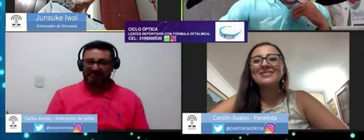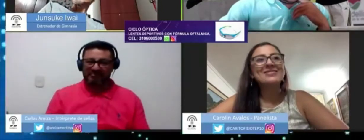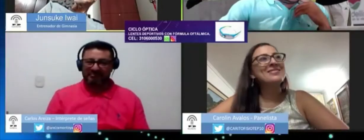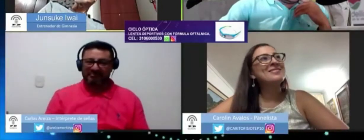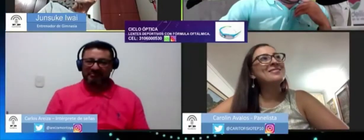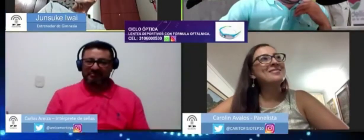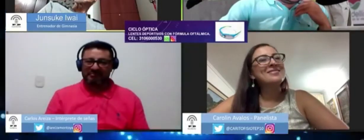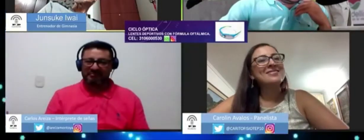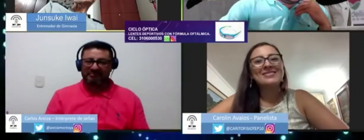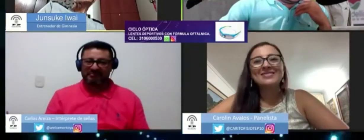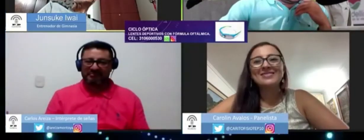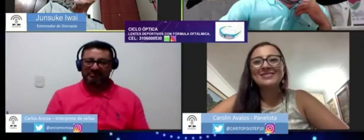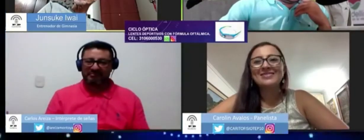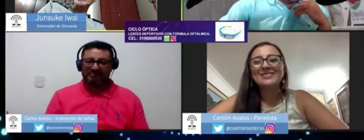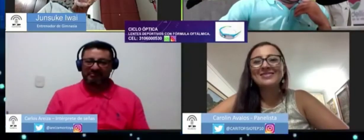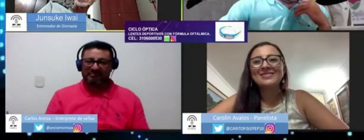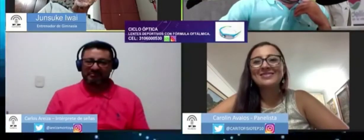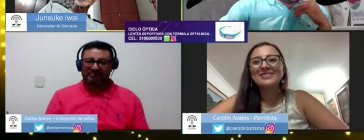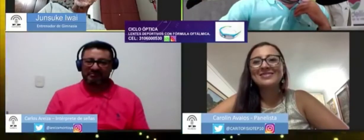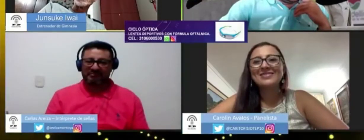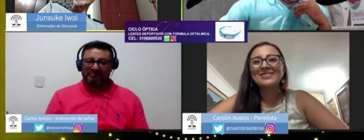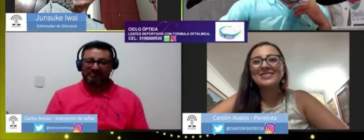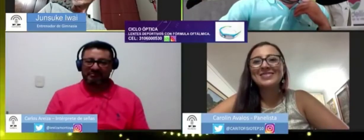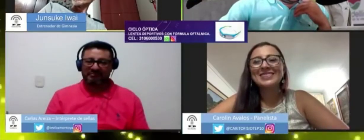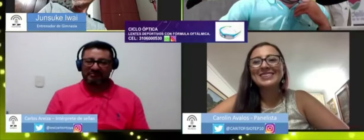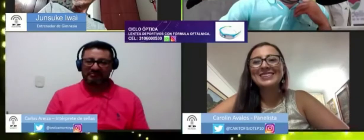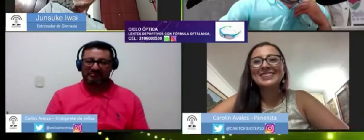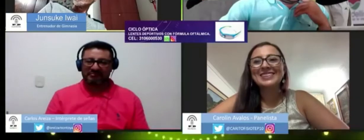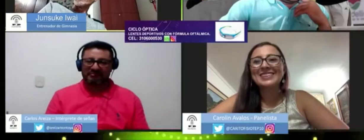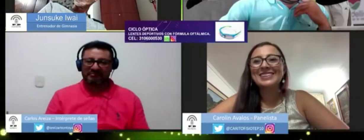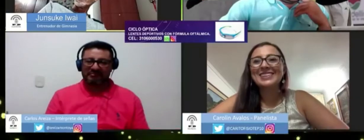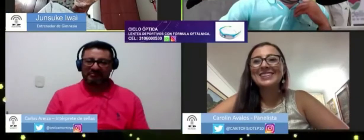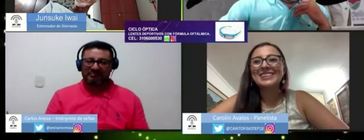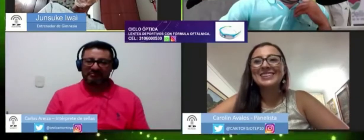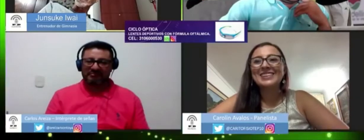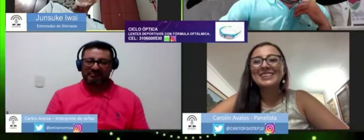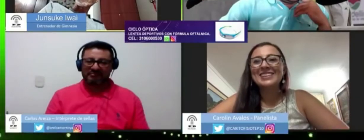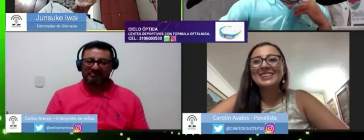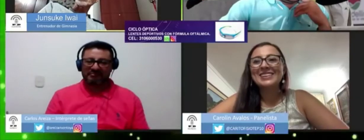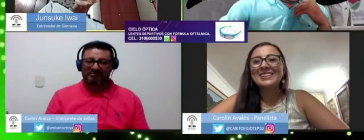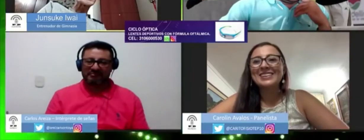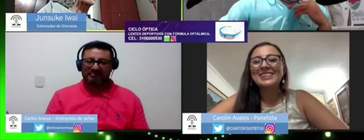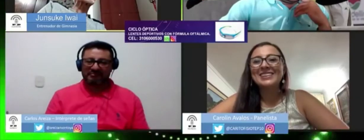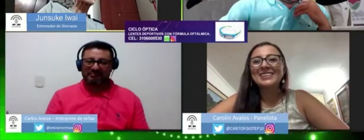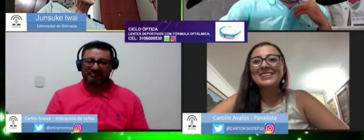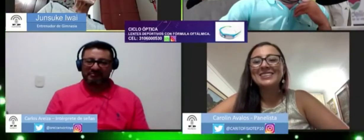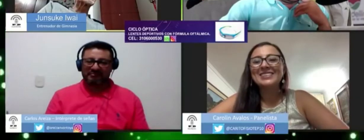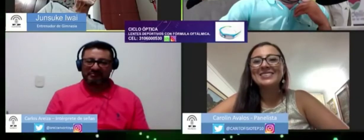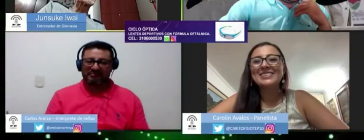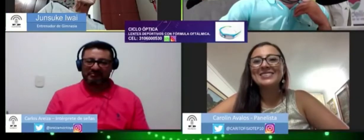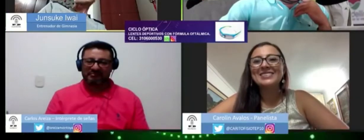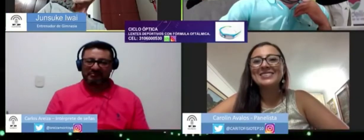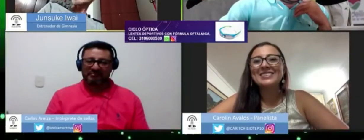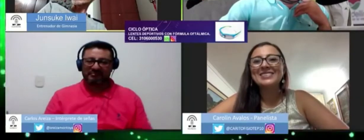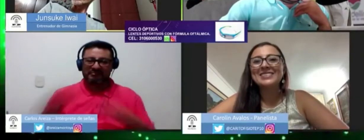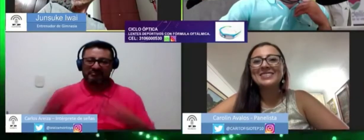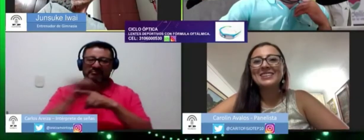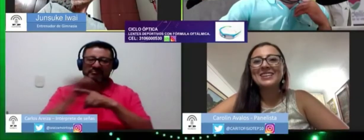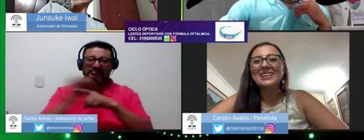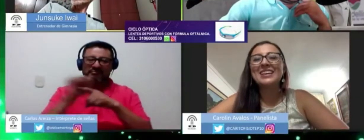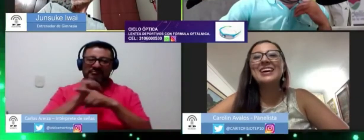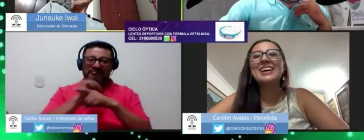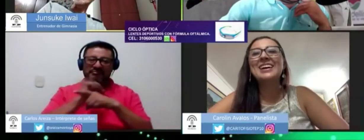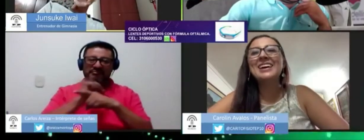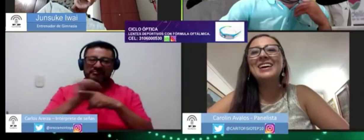Ay, viene de entrenamiento. Sí, entrenó ahora Una vez a la semana, o